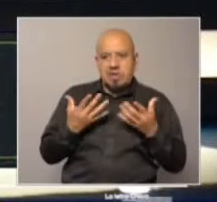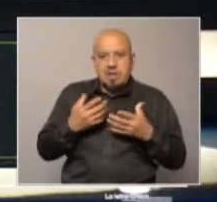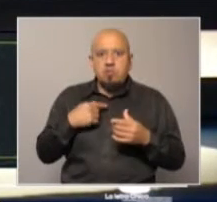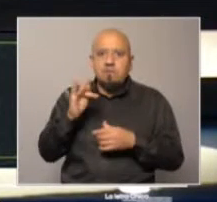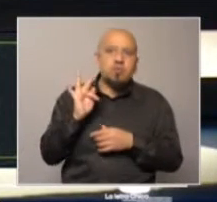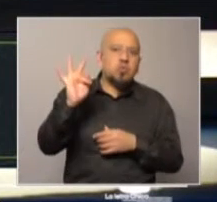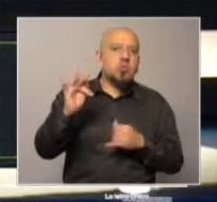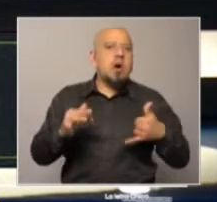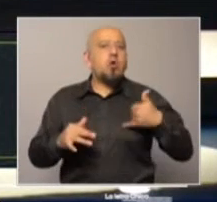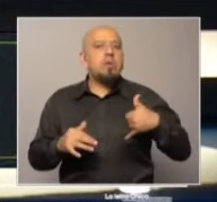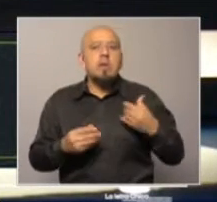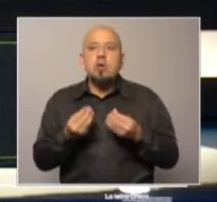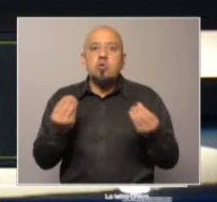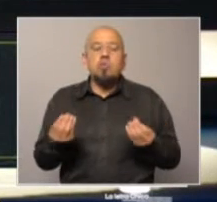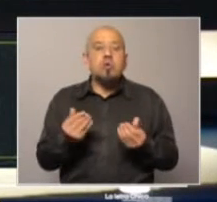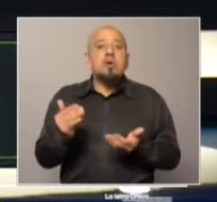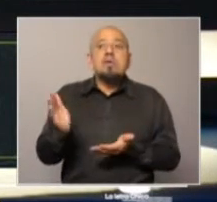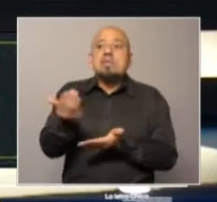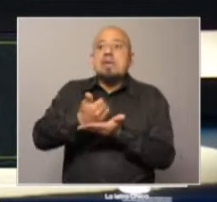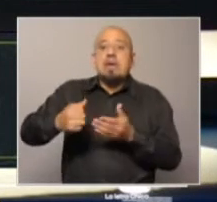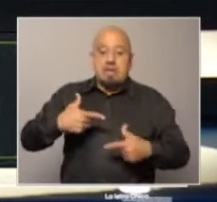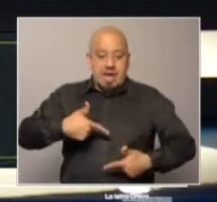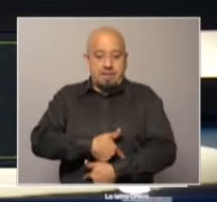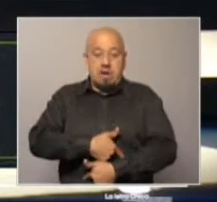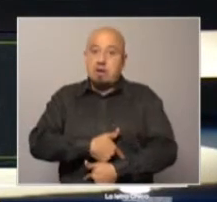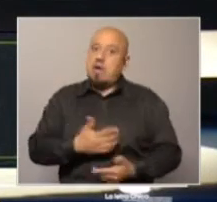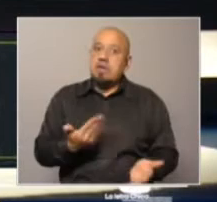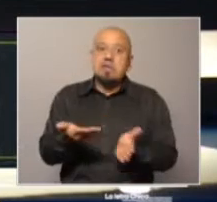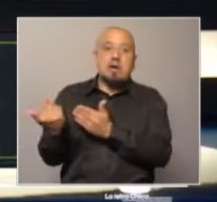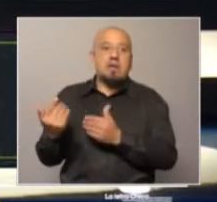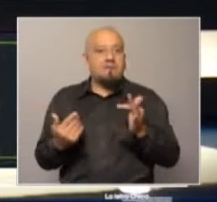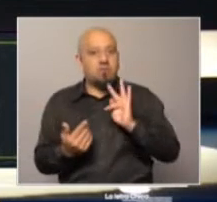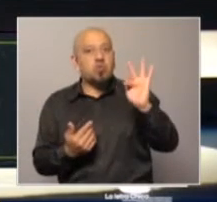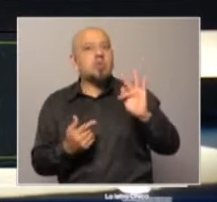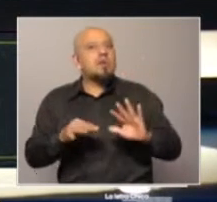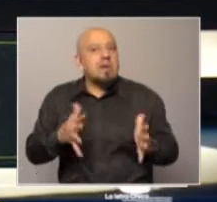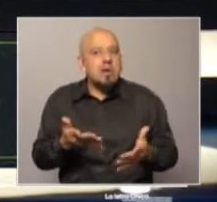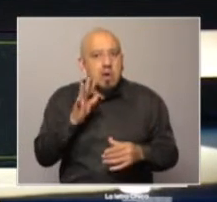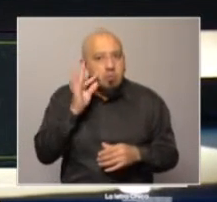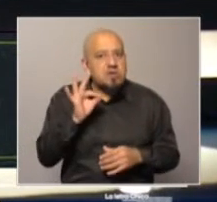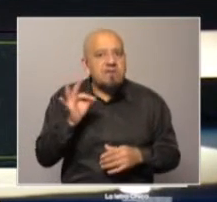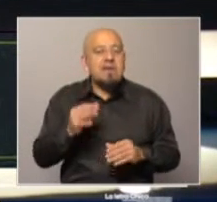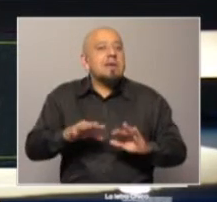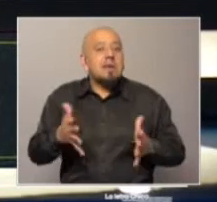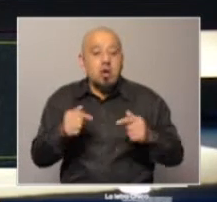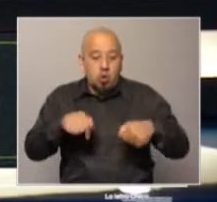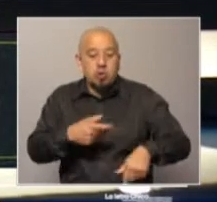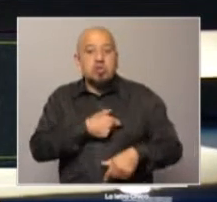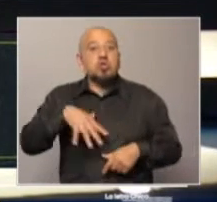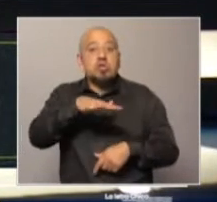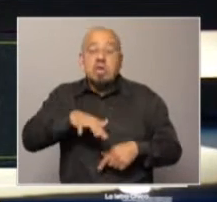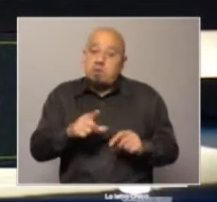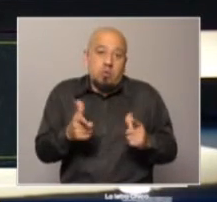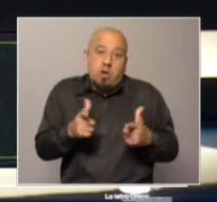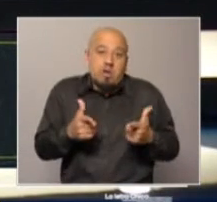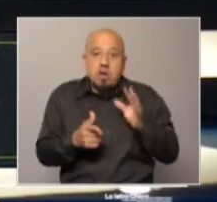que tenemos que hacer es sacarle el arma. Y para sacarle el arma le tenemos que dar un futuro, o sea, darle posibilidades que hoy como sociedad no se la estamos